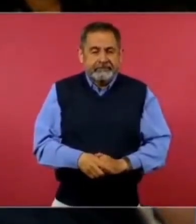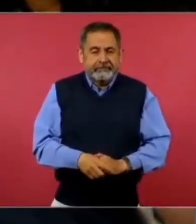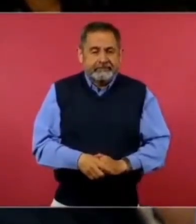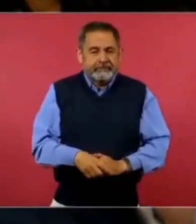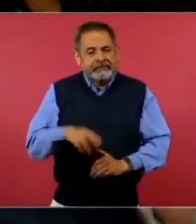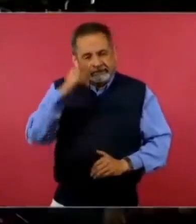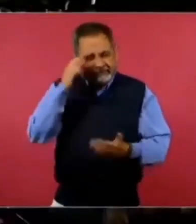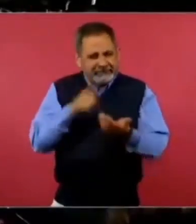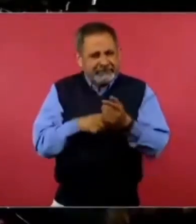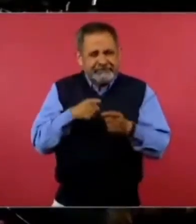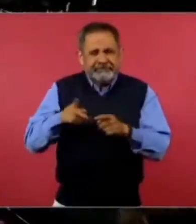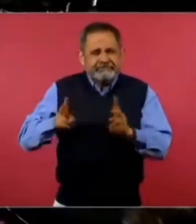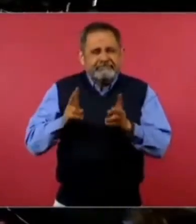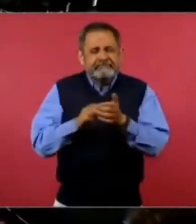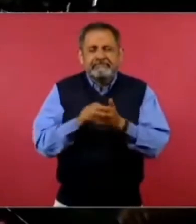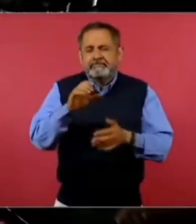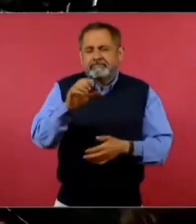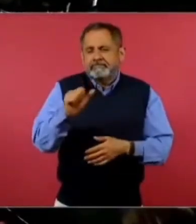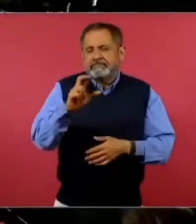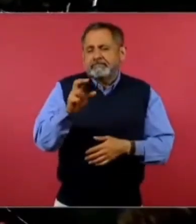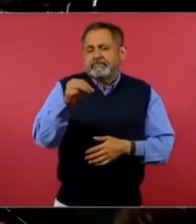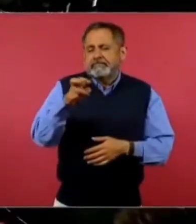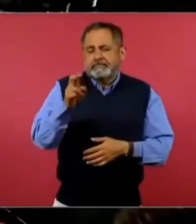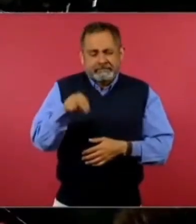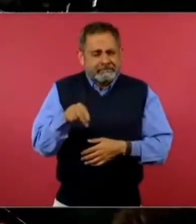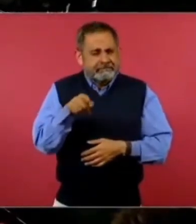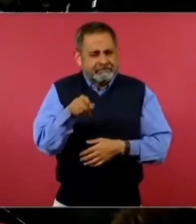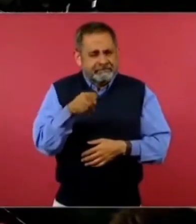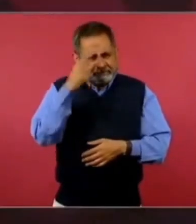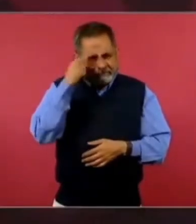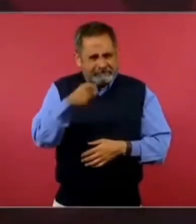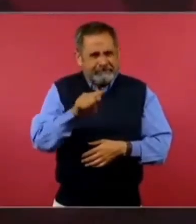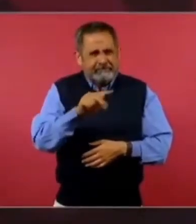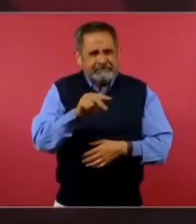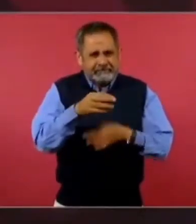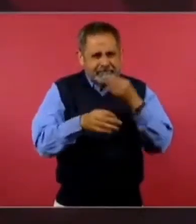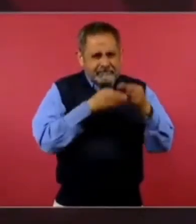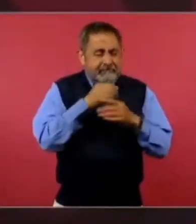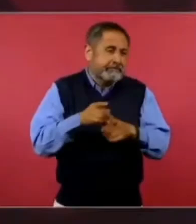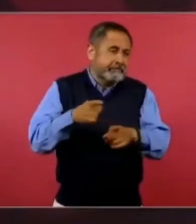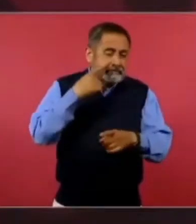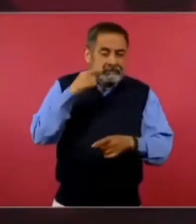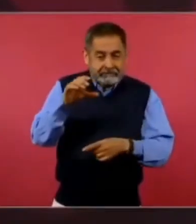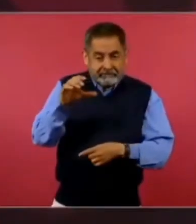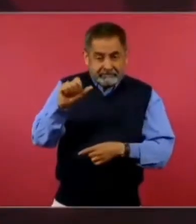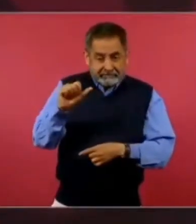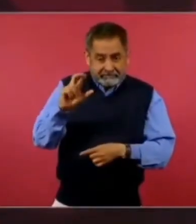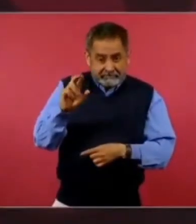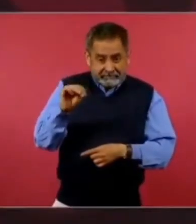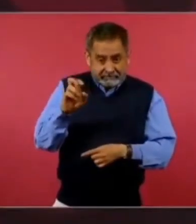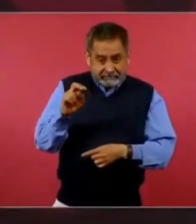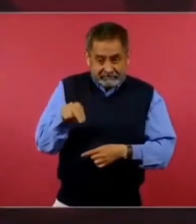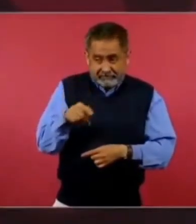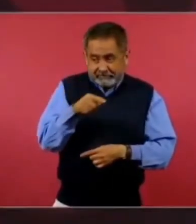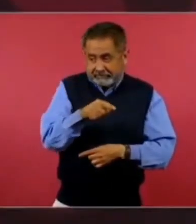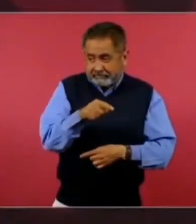Carmen Jaimes, de Televisa. Carmen,